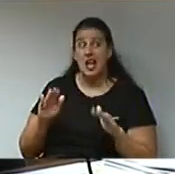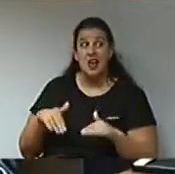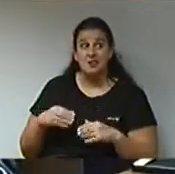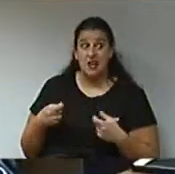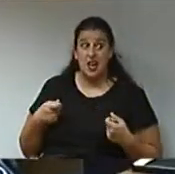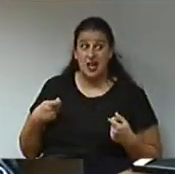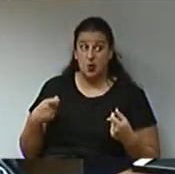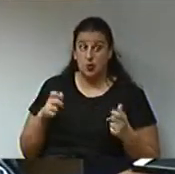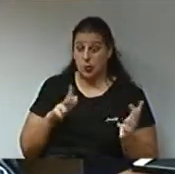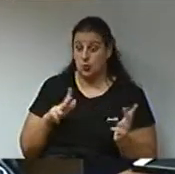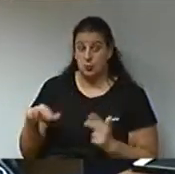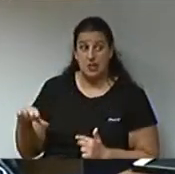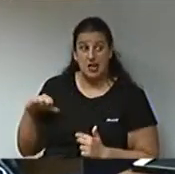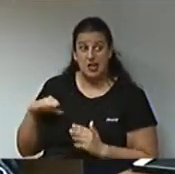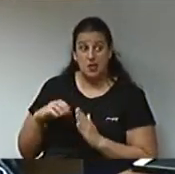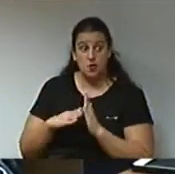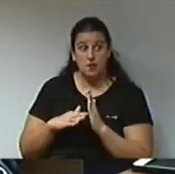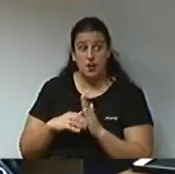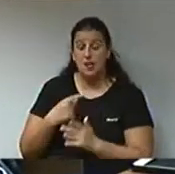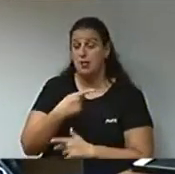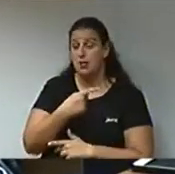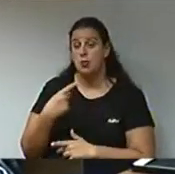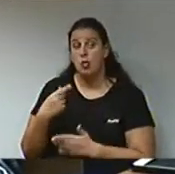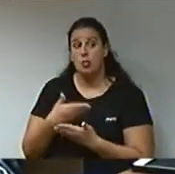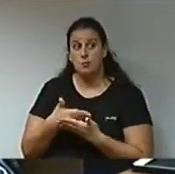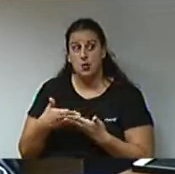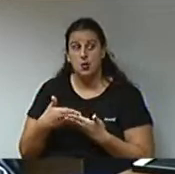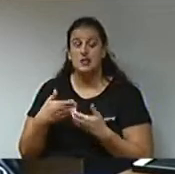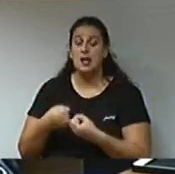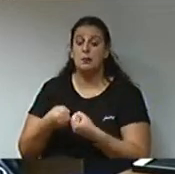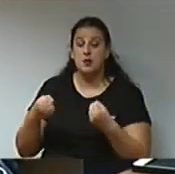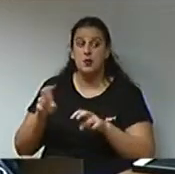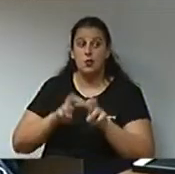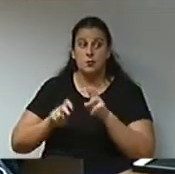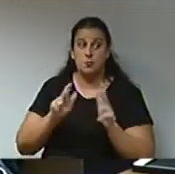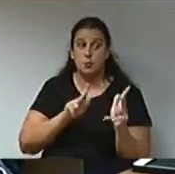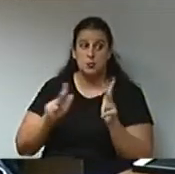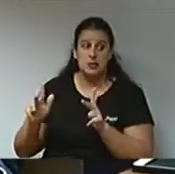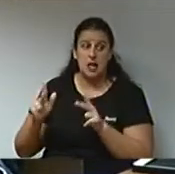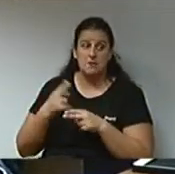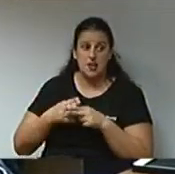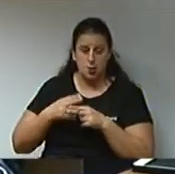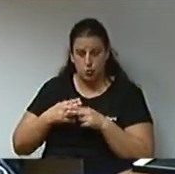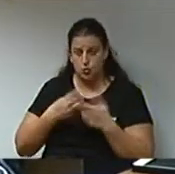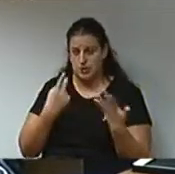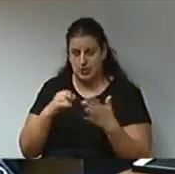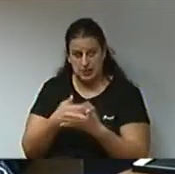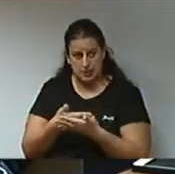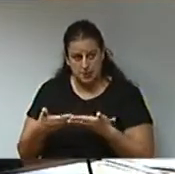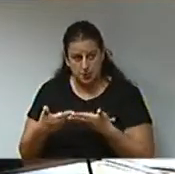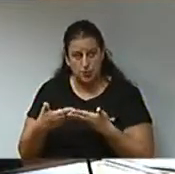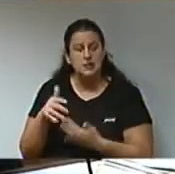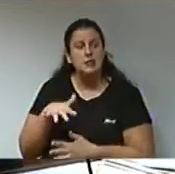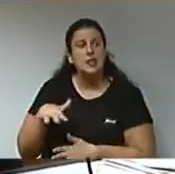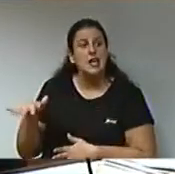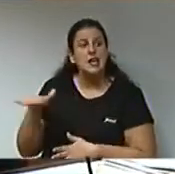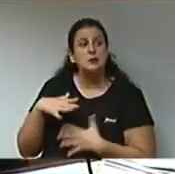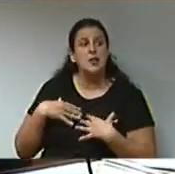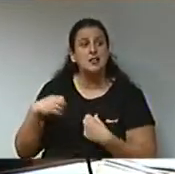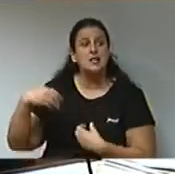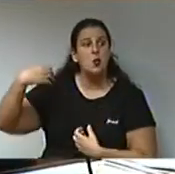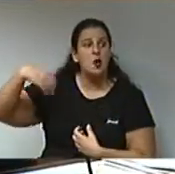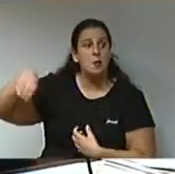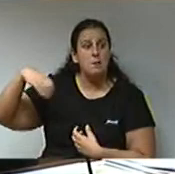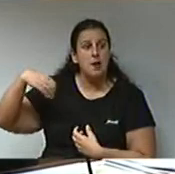ejecutando el Hospital Clínico de Valencia, 111 millones, la ampliación y reforma del Hospital de Vilajoyosa, 60 millones, el Espai de Salud